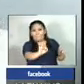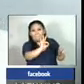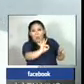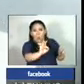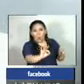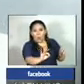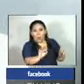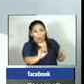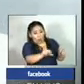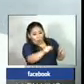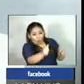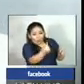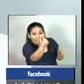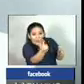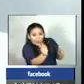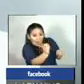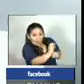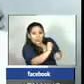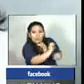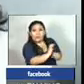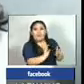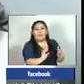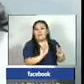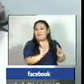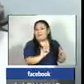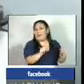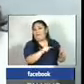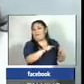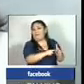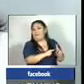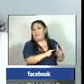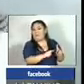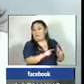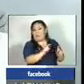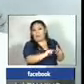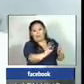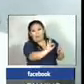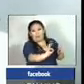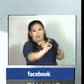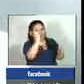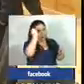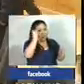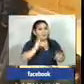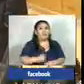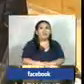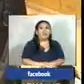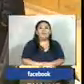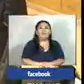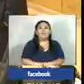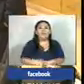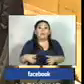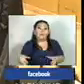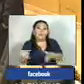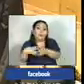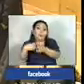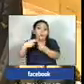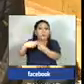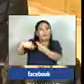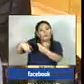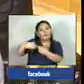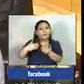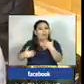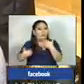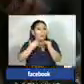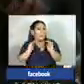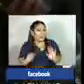poquito más de asesores que le puedan dar una opinión más calificada. Pero el partido Gana justifica la acción